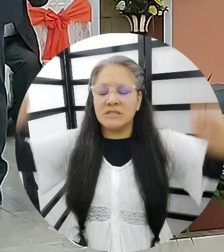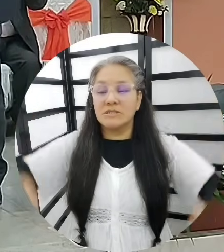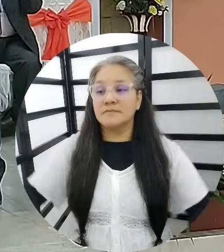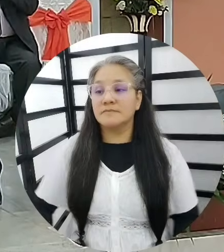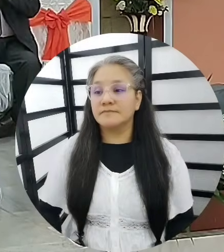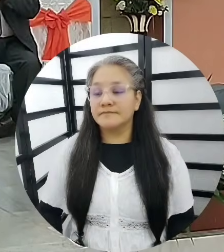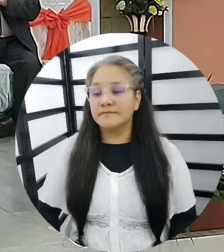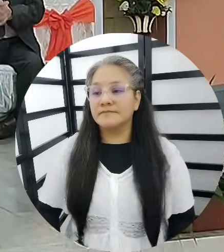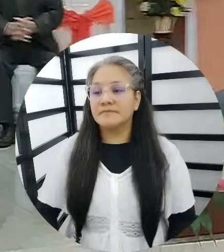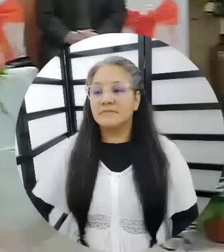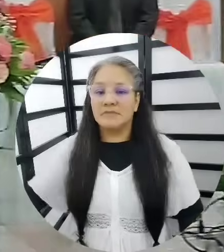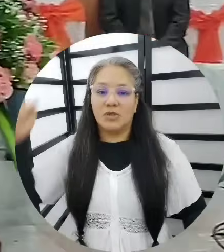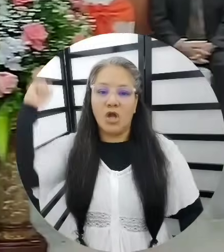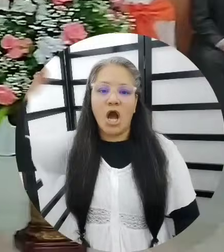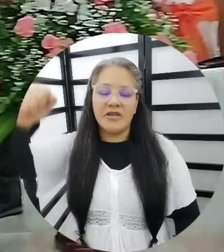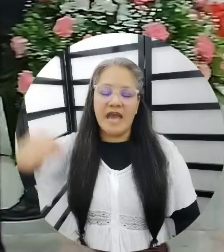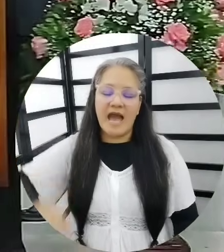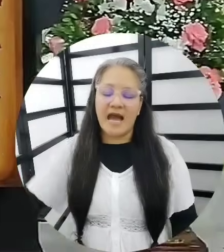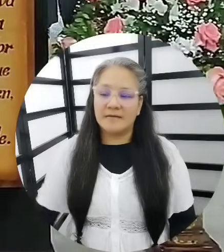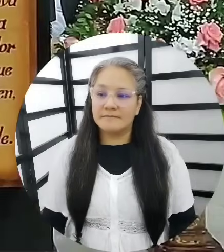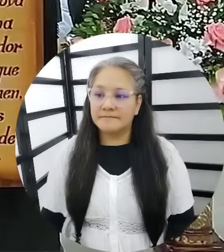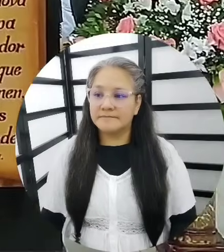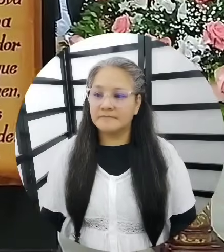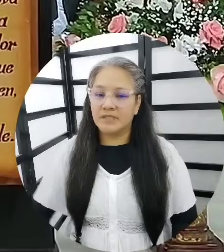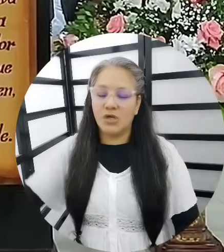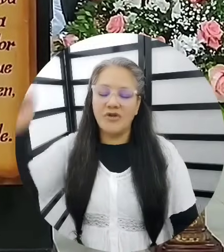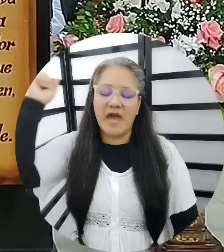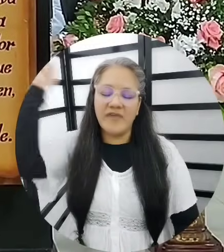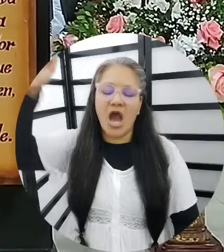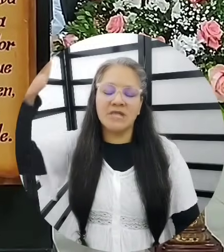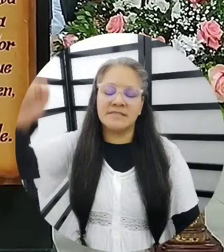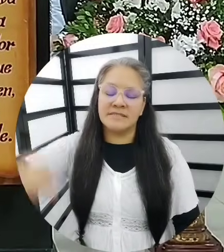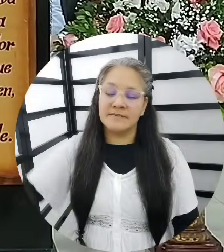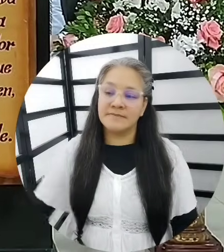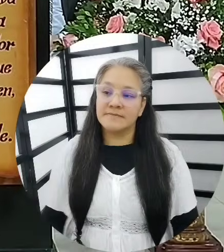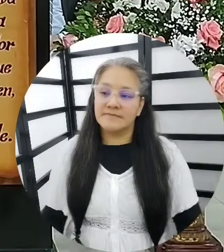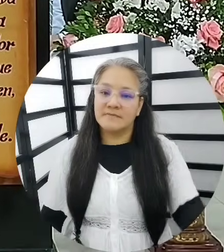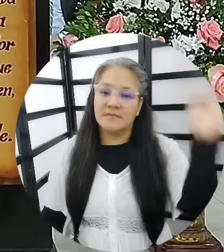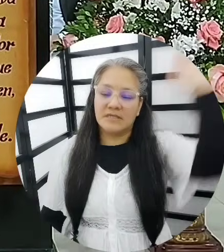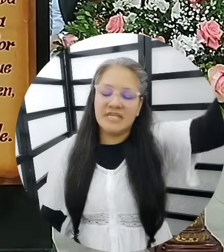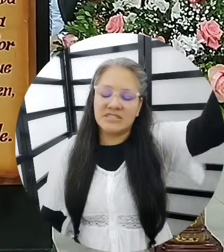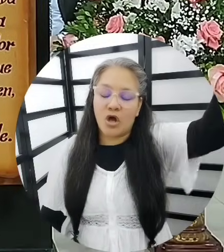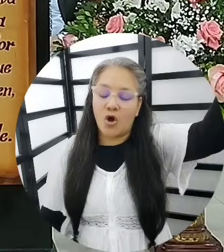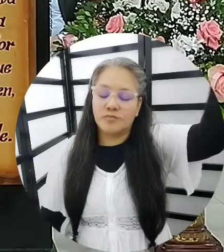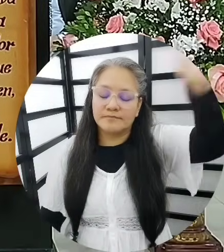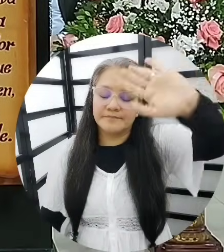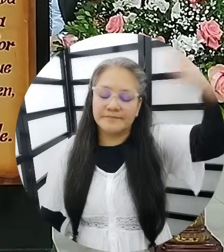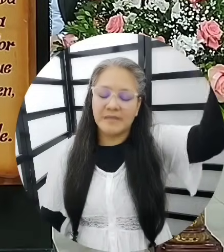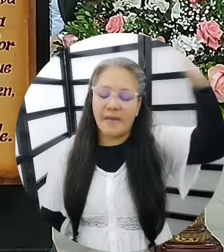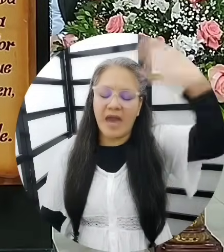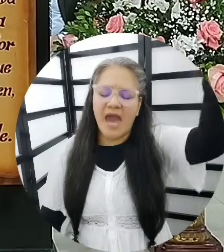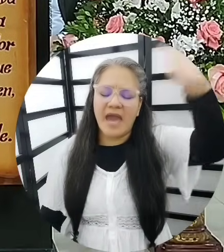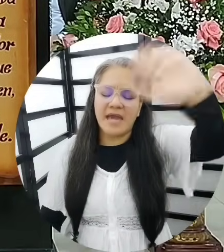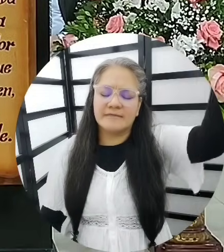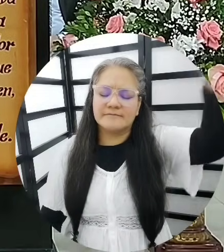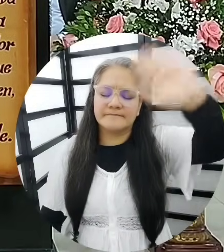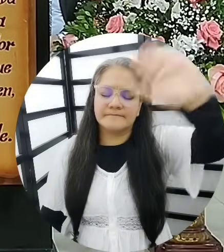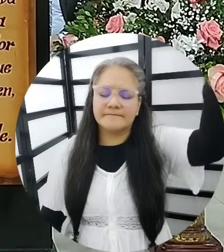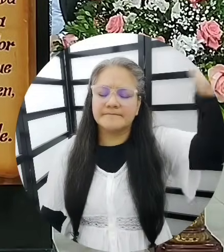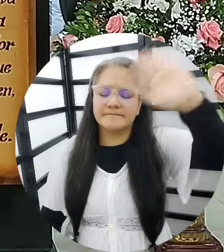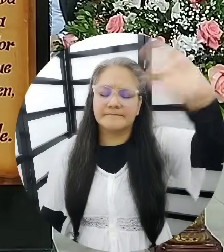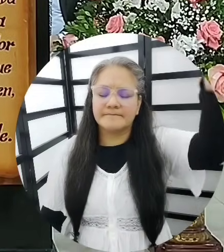hijos. A su nombre, a su nombre, Cristo vive, Cristo